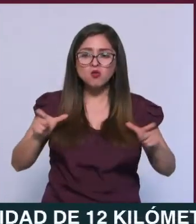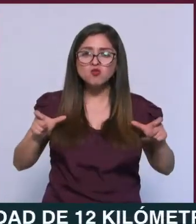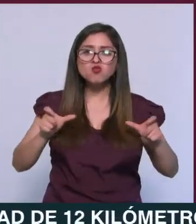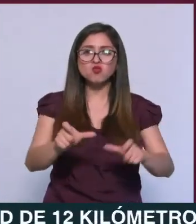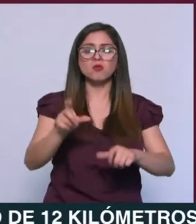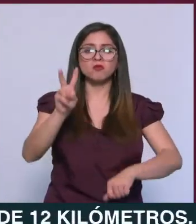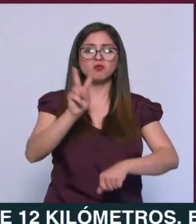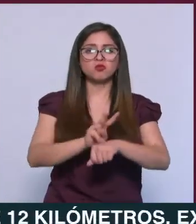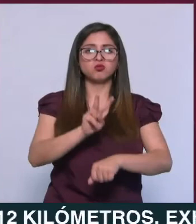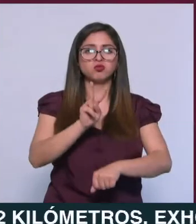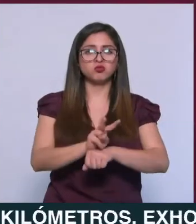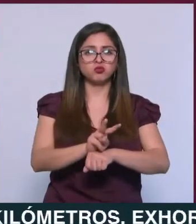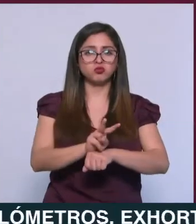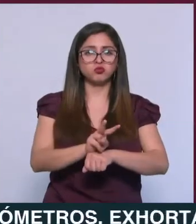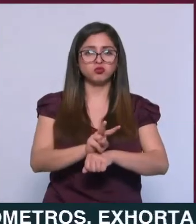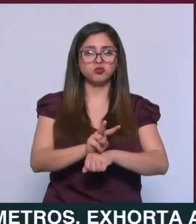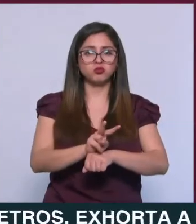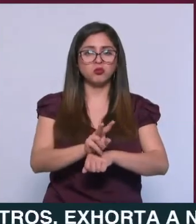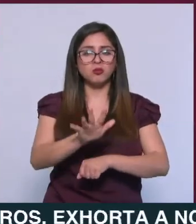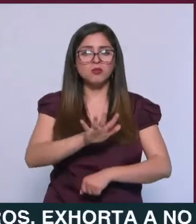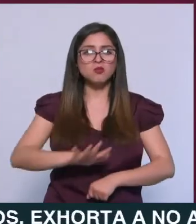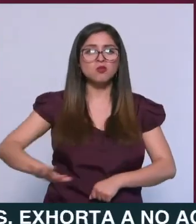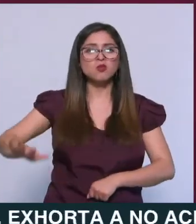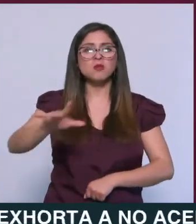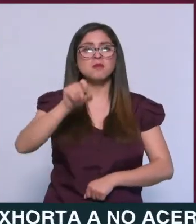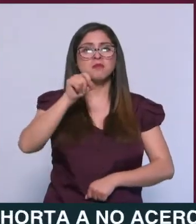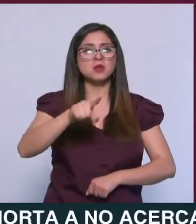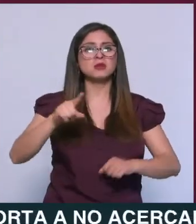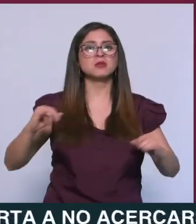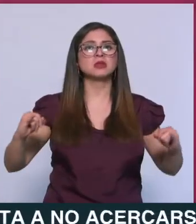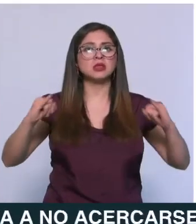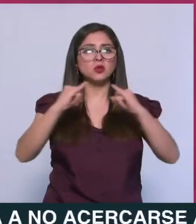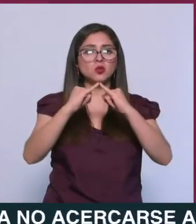cuidar las instalaciones del gobierno.